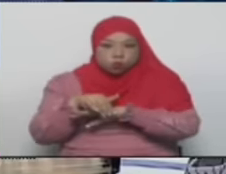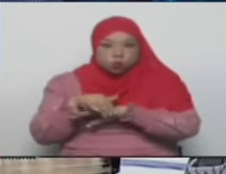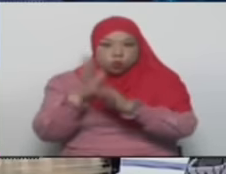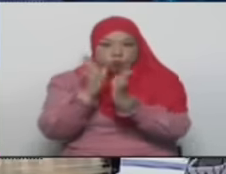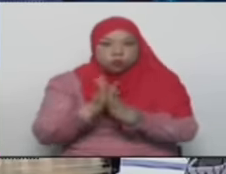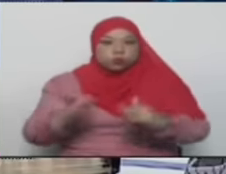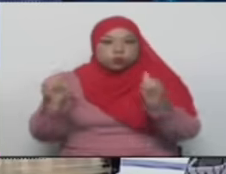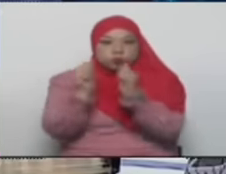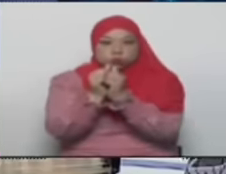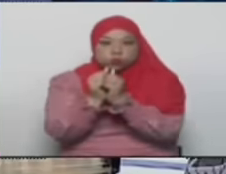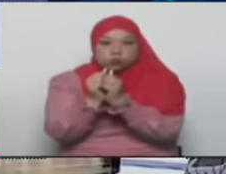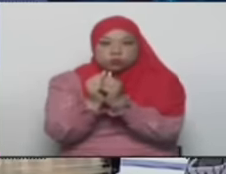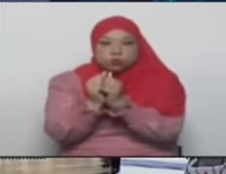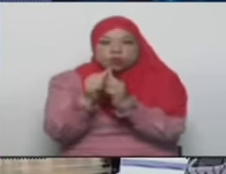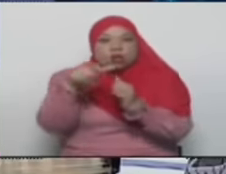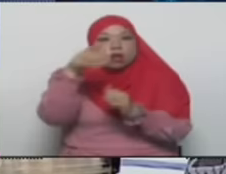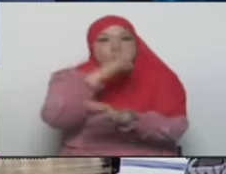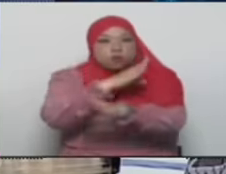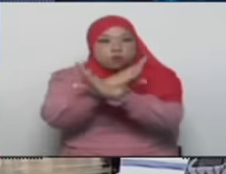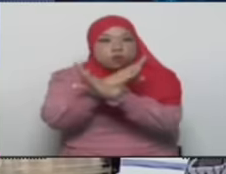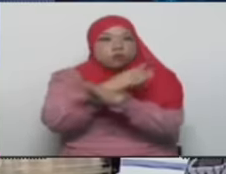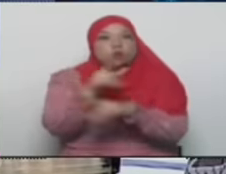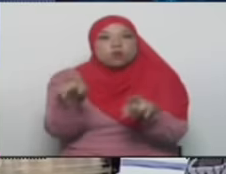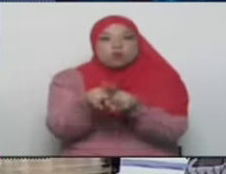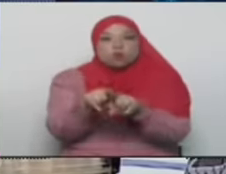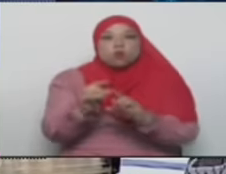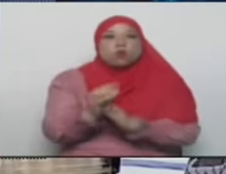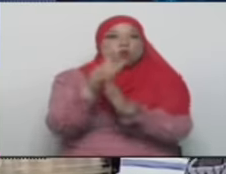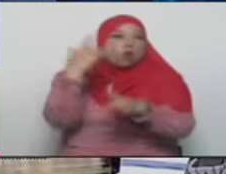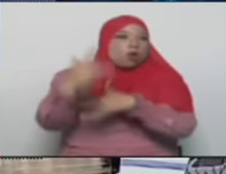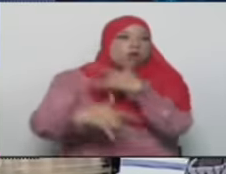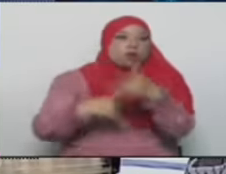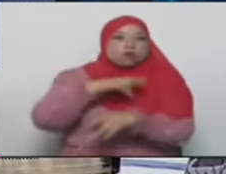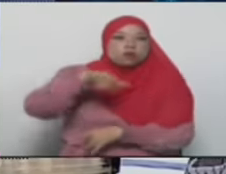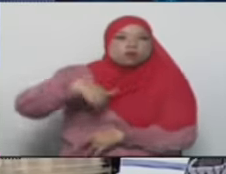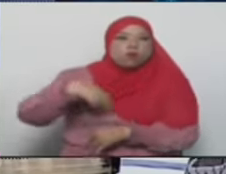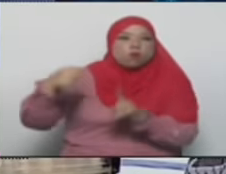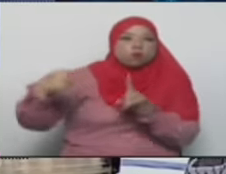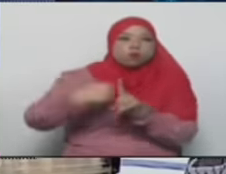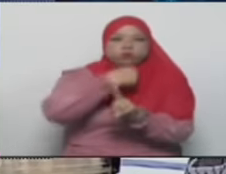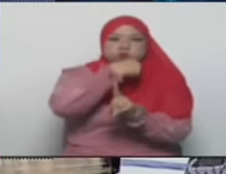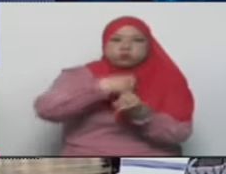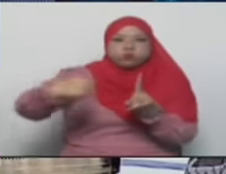él porque él quiso dirigir una insurrección violenta